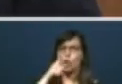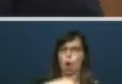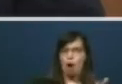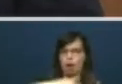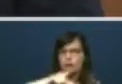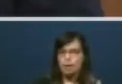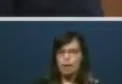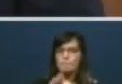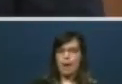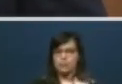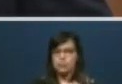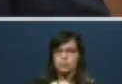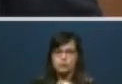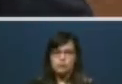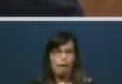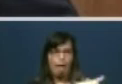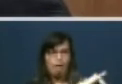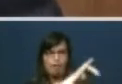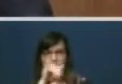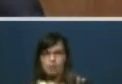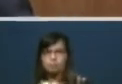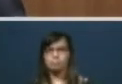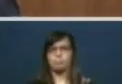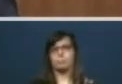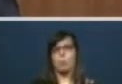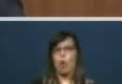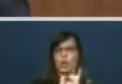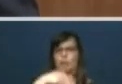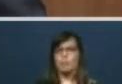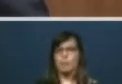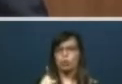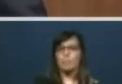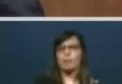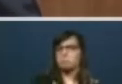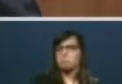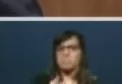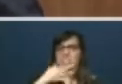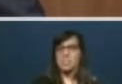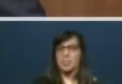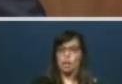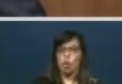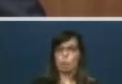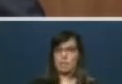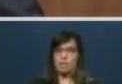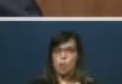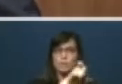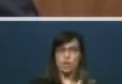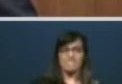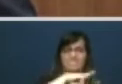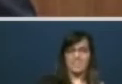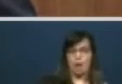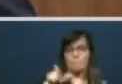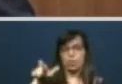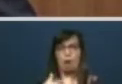unifica los instrumentos existentes estableciendo un sencillo procedimiento de intermediación en el que tanto arrendadores como arrendatarios reciben